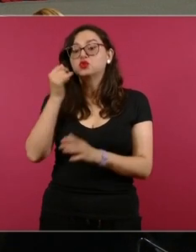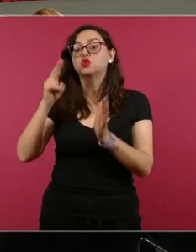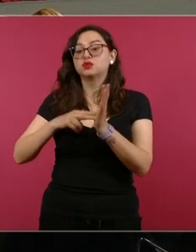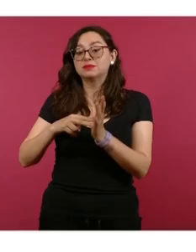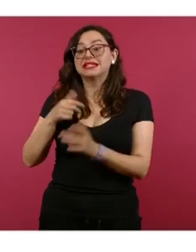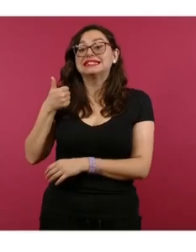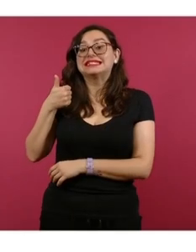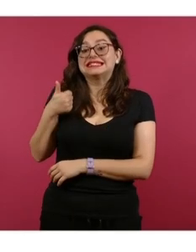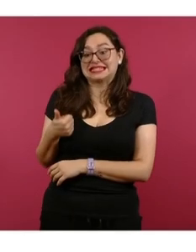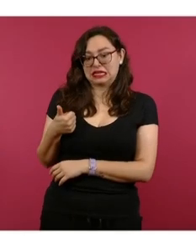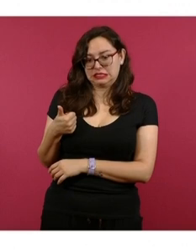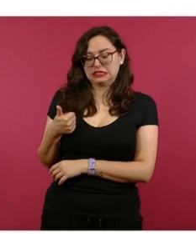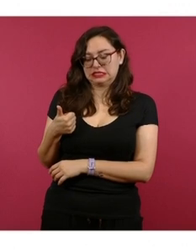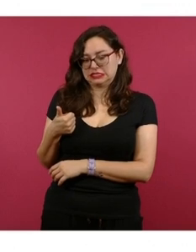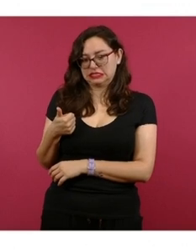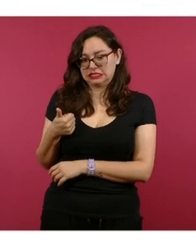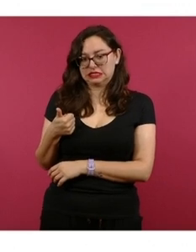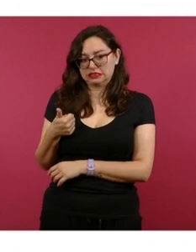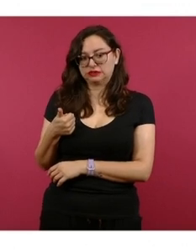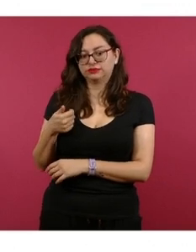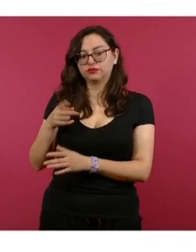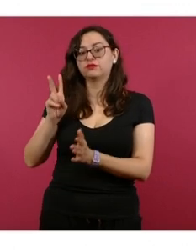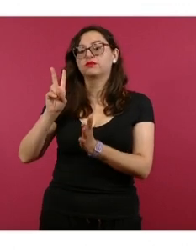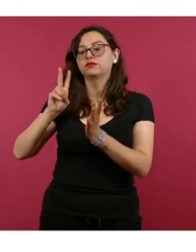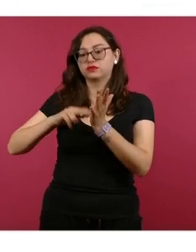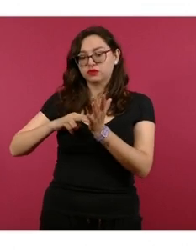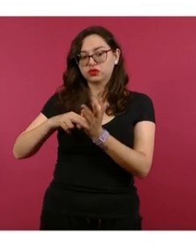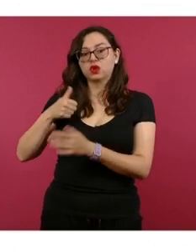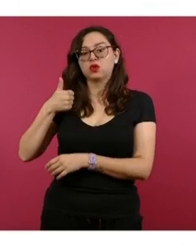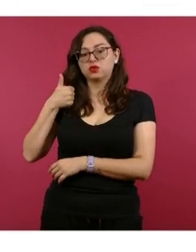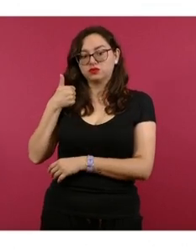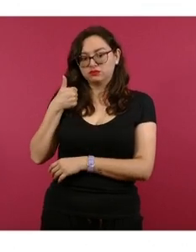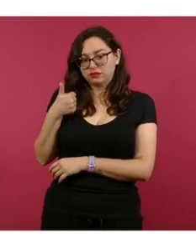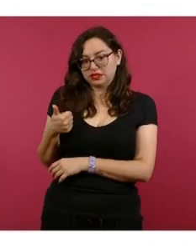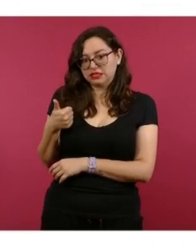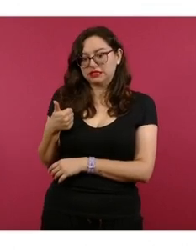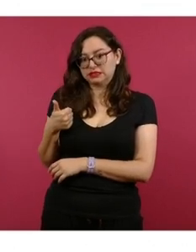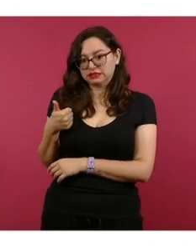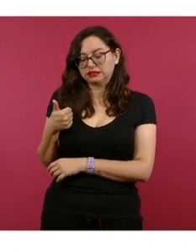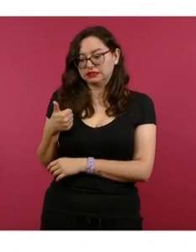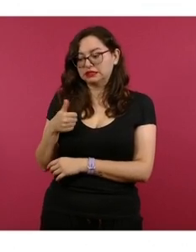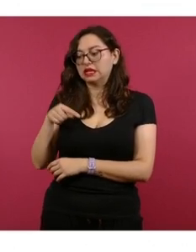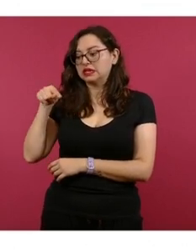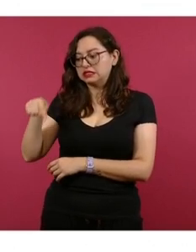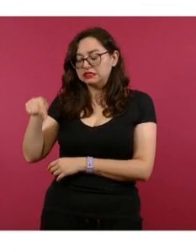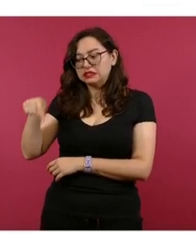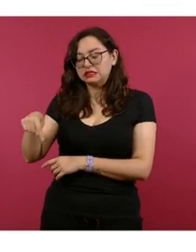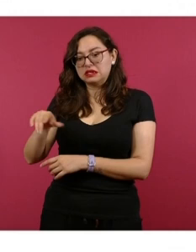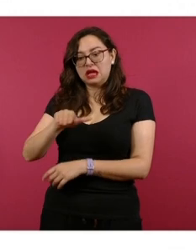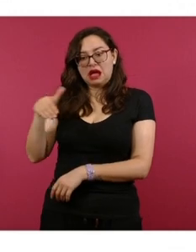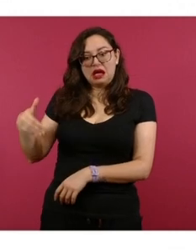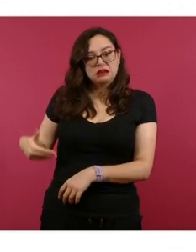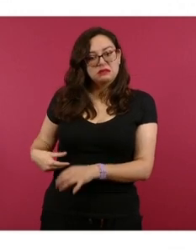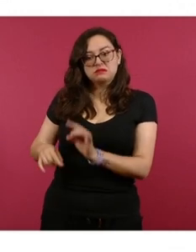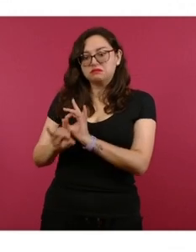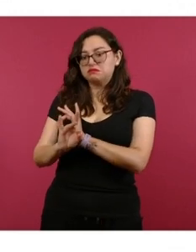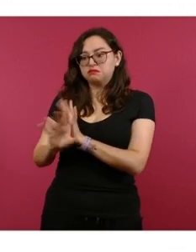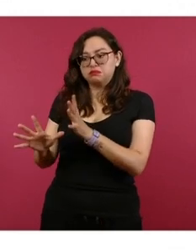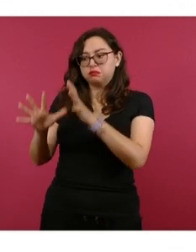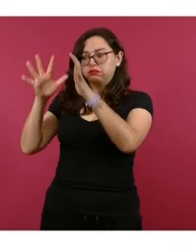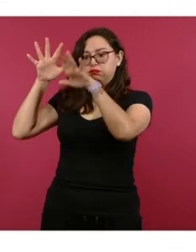se suscitó un accidente en donde quedaron atrapados 65 mineros en la mina de carbón de Pasta